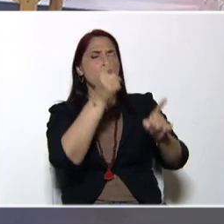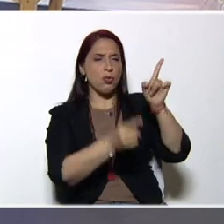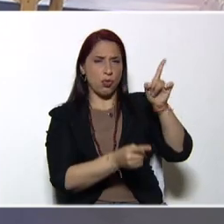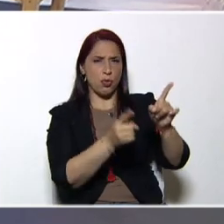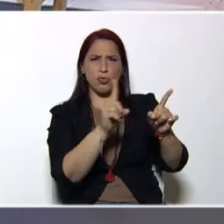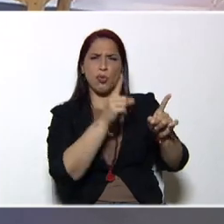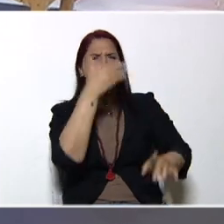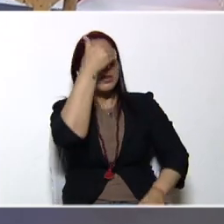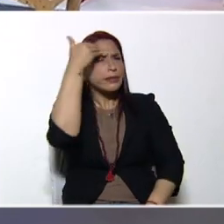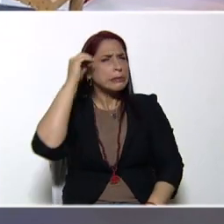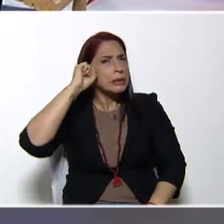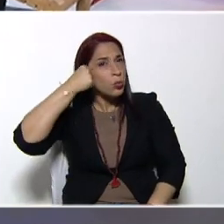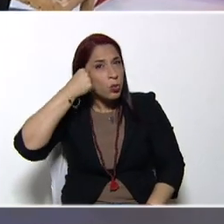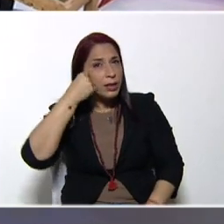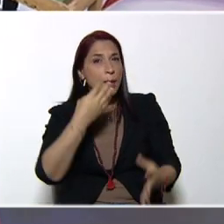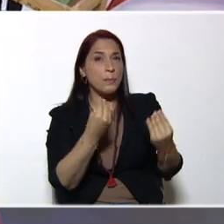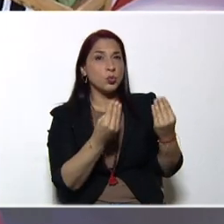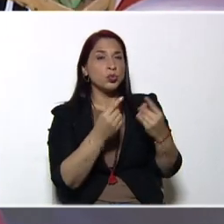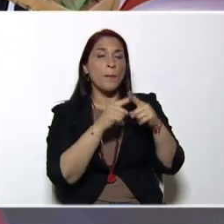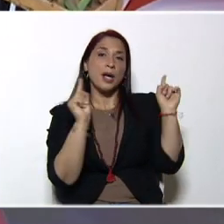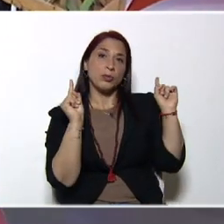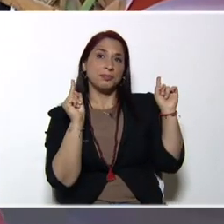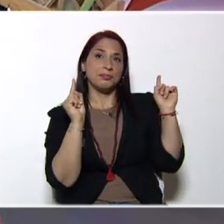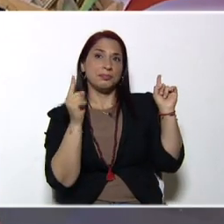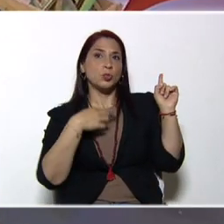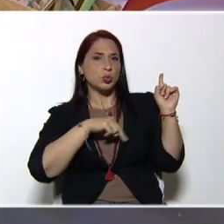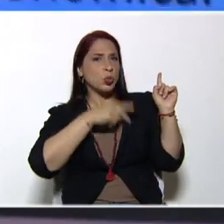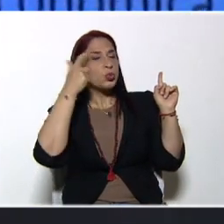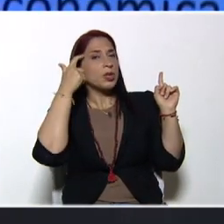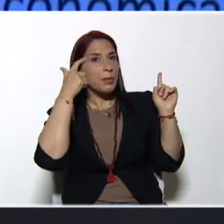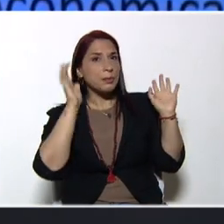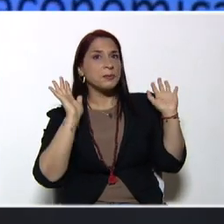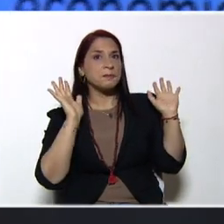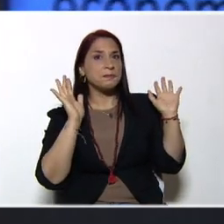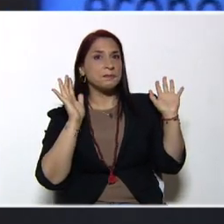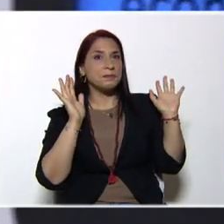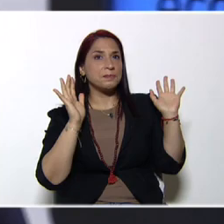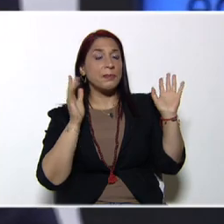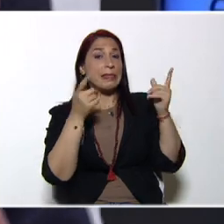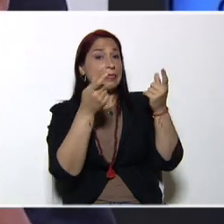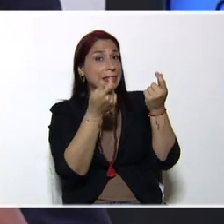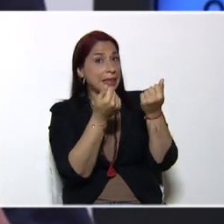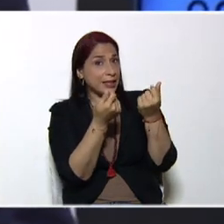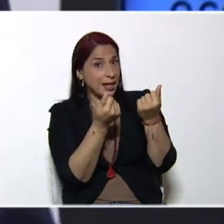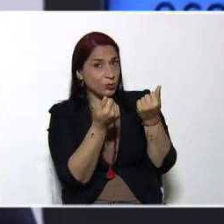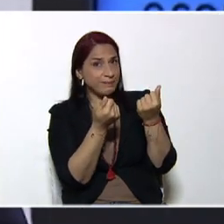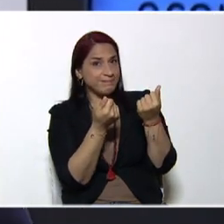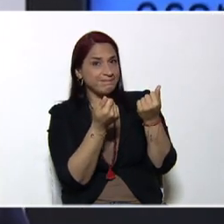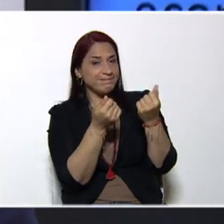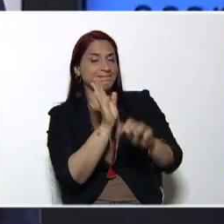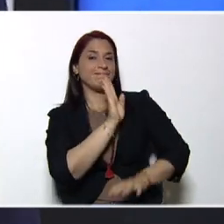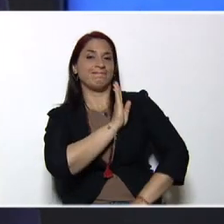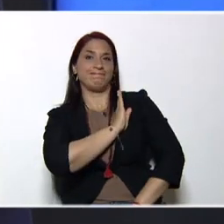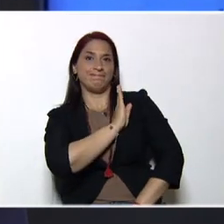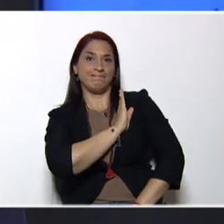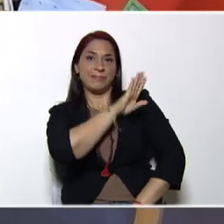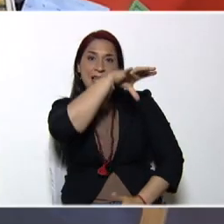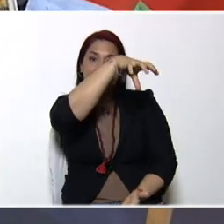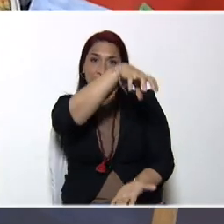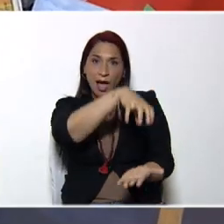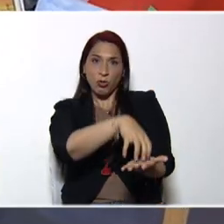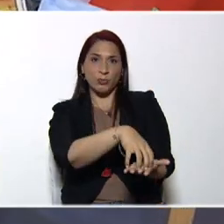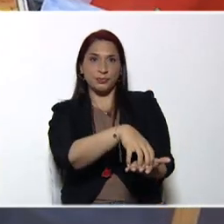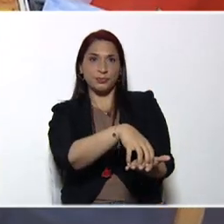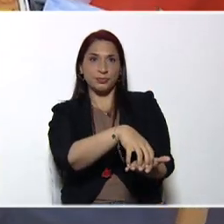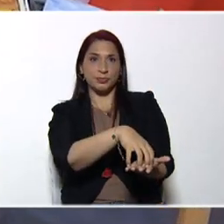no lo recuerdan muchos, pero sabemos que entonces el dinero es un patrimonio del Estado.